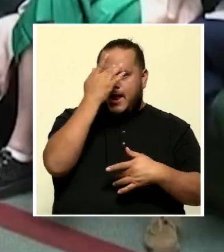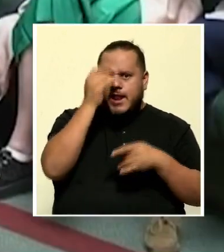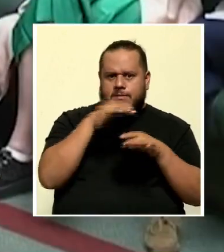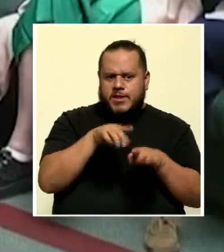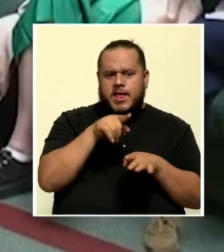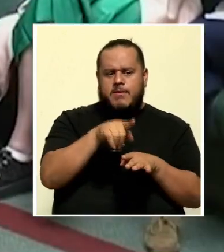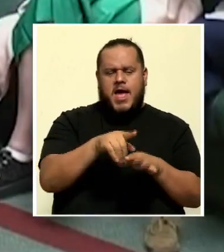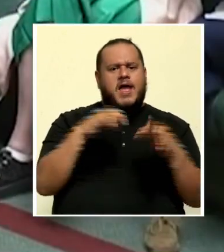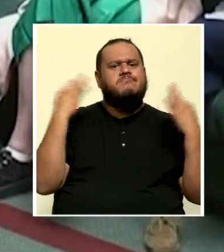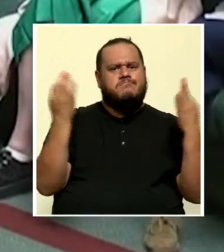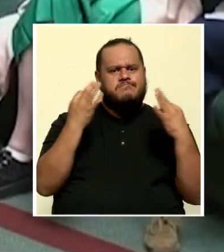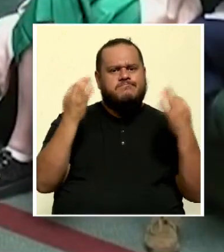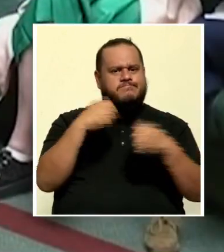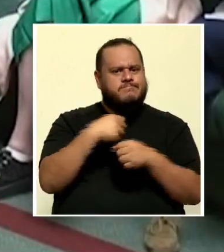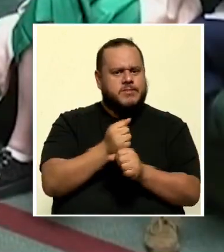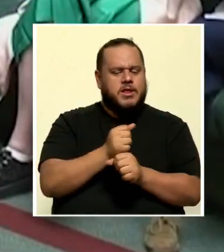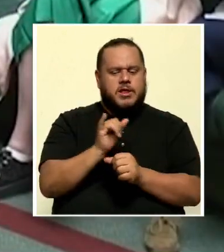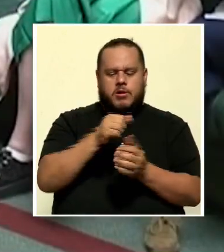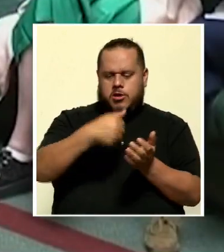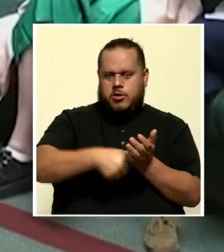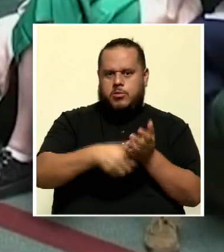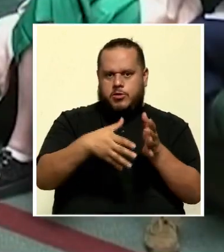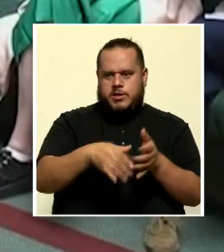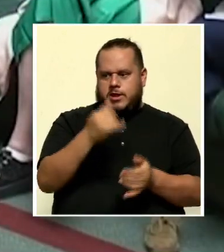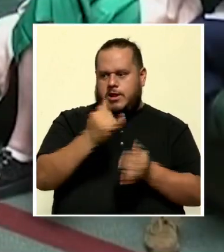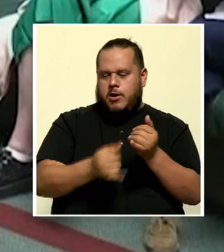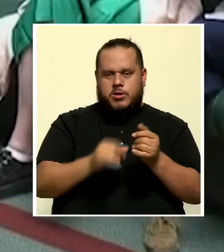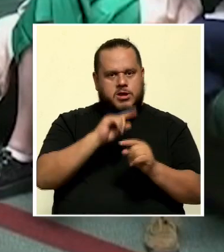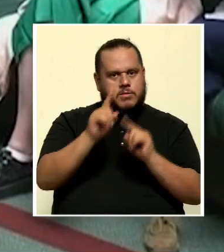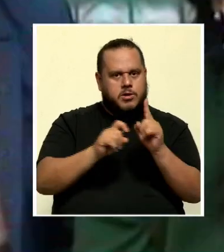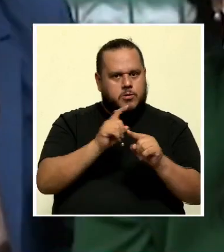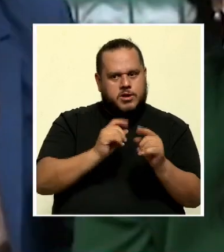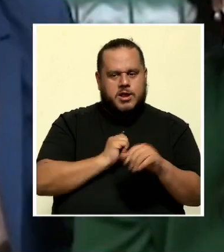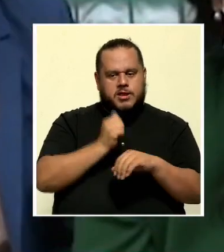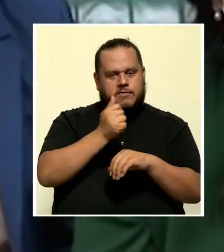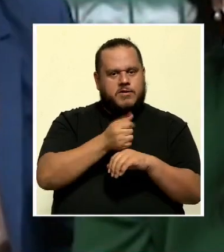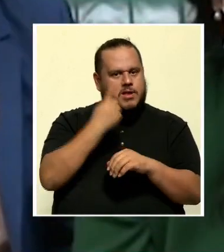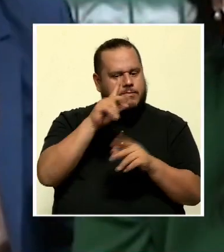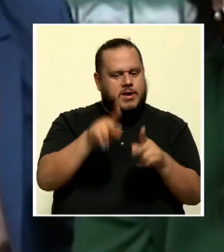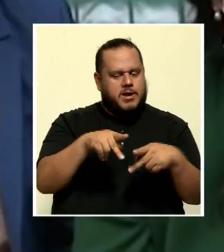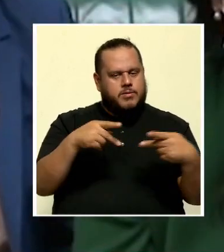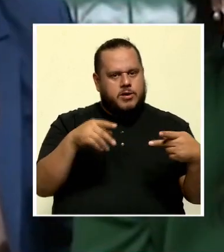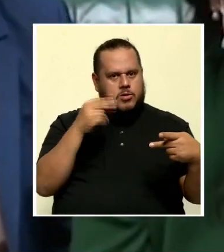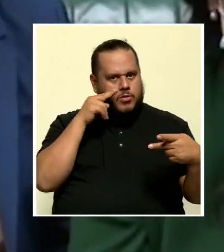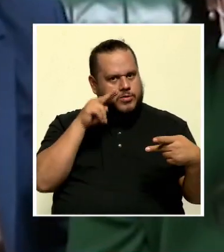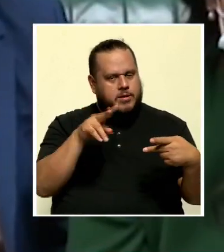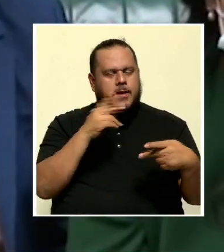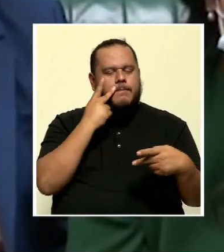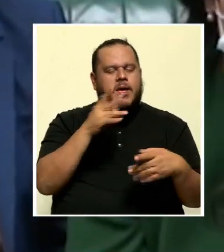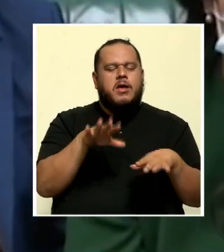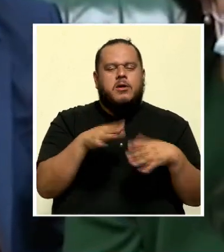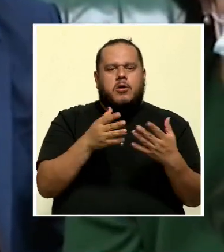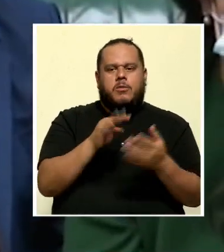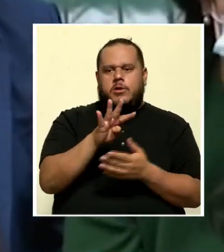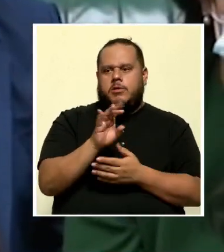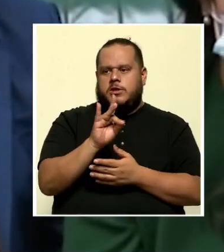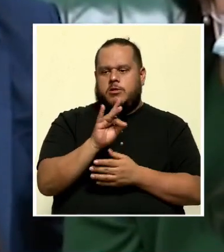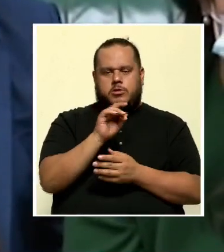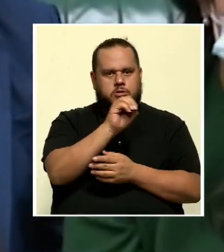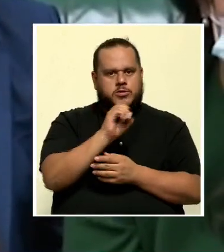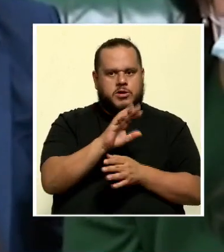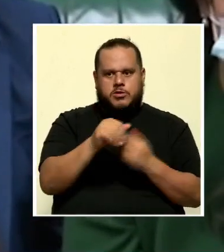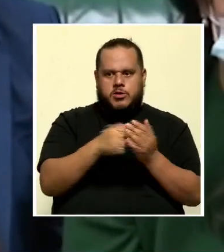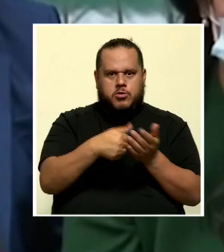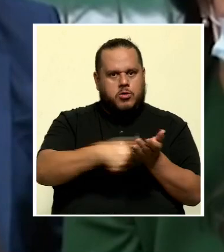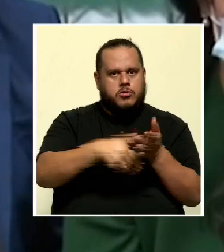Downing Street. Así como votantes, la última encuesta de Opinion para el diario Observer revela cómo el 48% de los votantes que